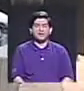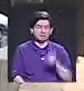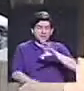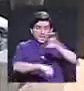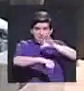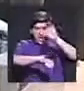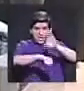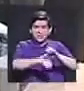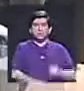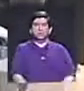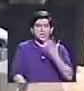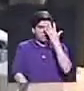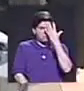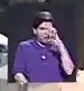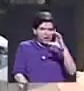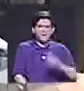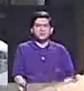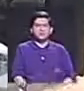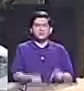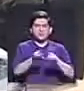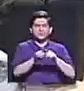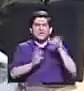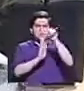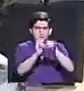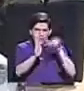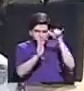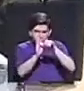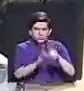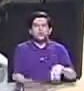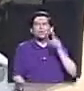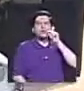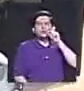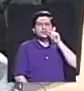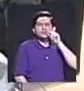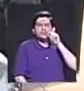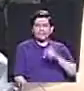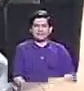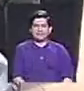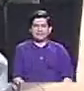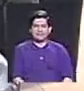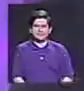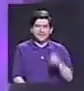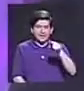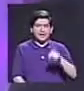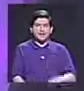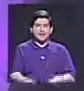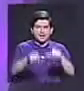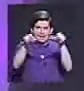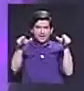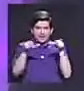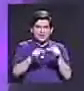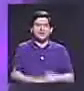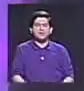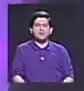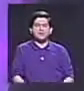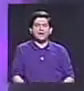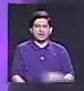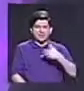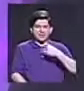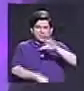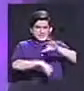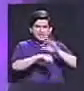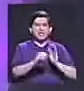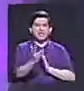está en Facebook, está en YouTube, está en Twitter. La página del Consejo es accesible para todas